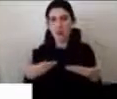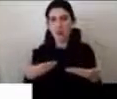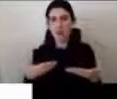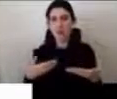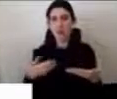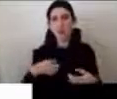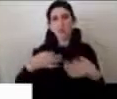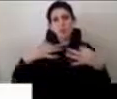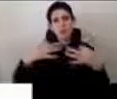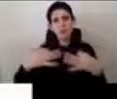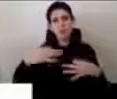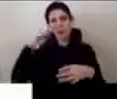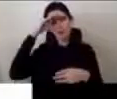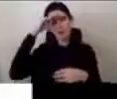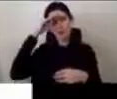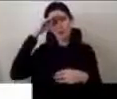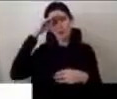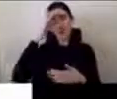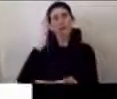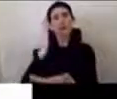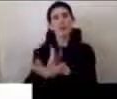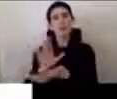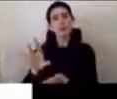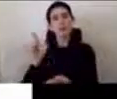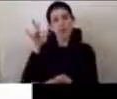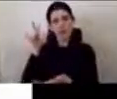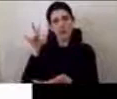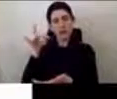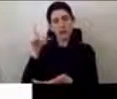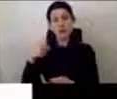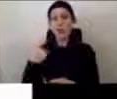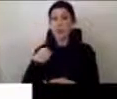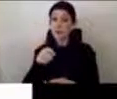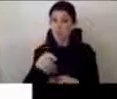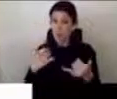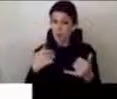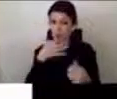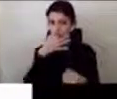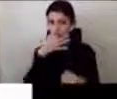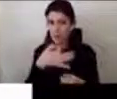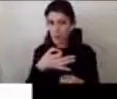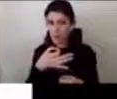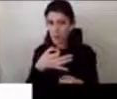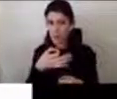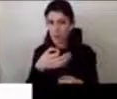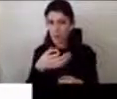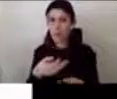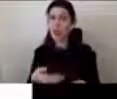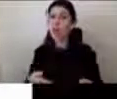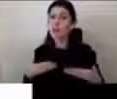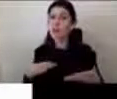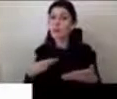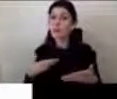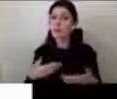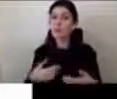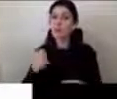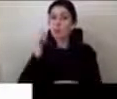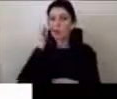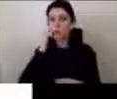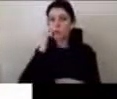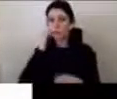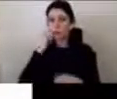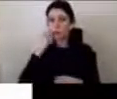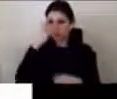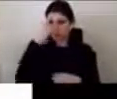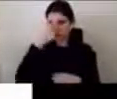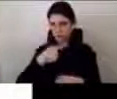decisiones, por lo que los que les voy a recomendar ahora favorecen precisamente una autoestima positiva. Como les